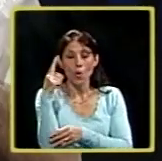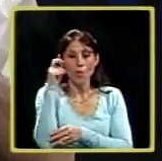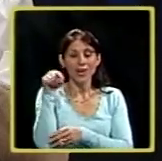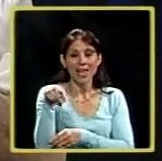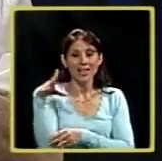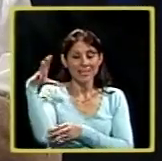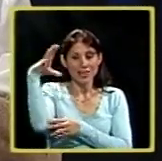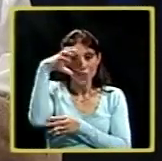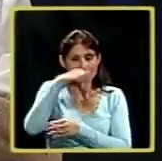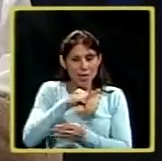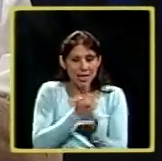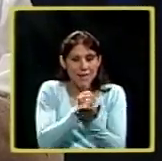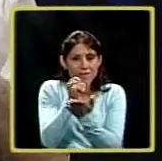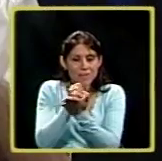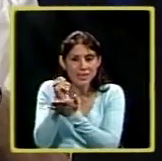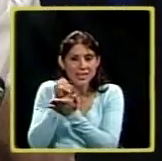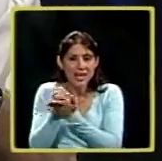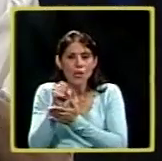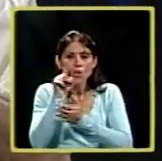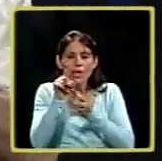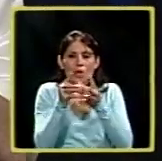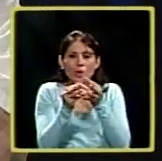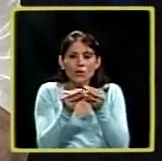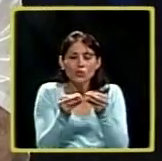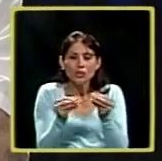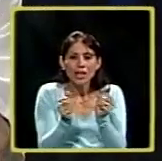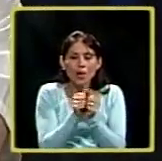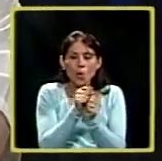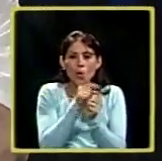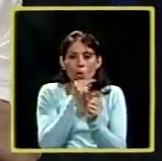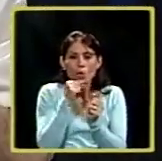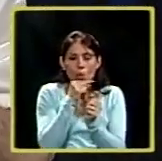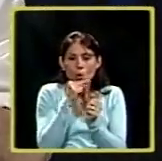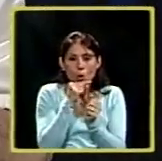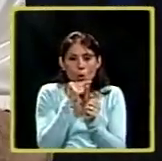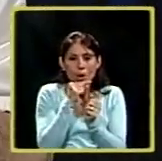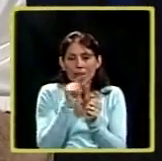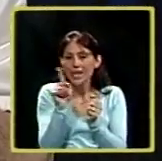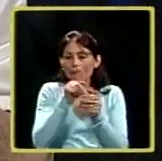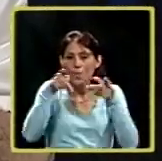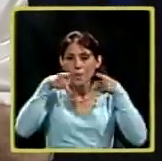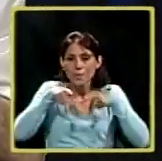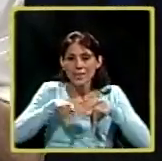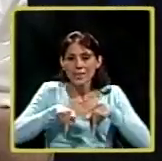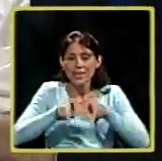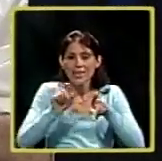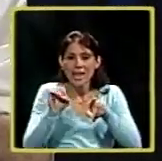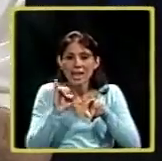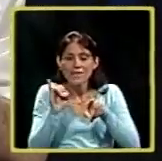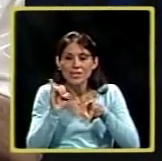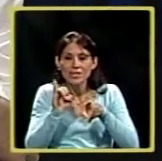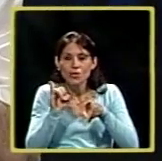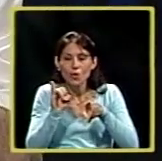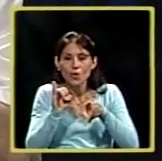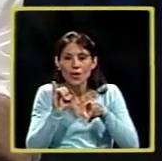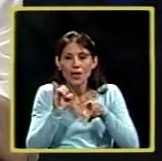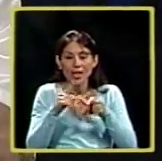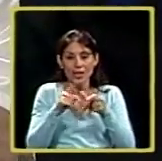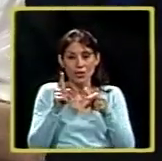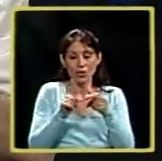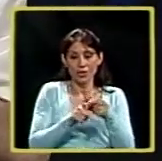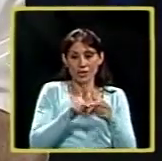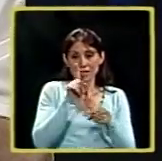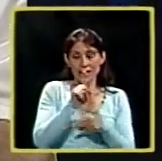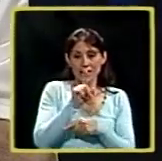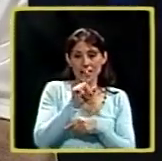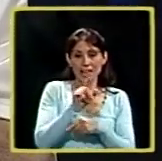investigado, había una sustancia que inhibía el crecimiento de los gérmenes. En la anilina había una